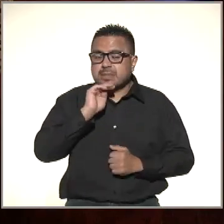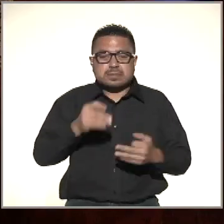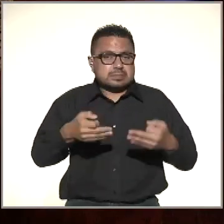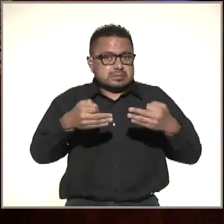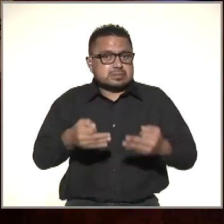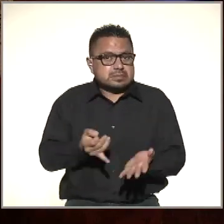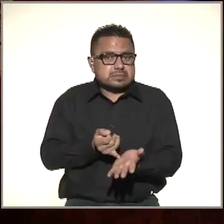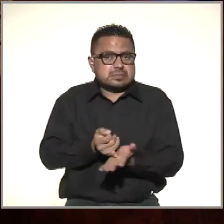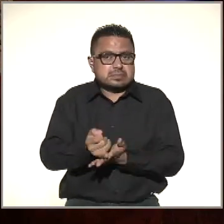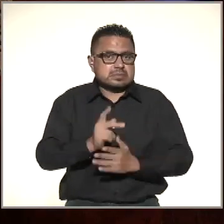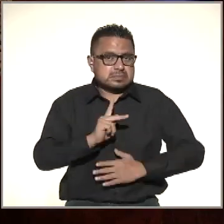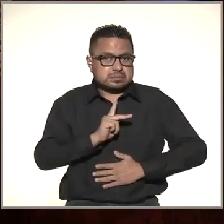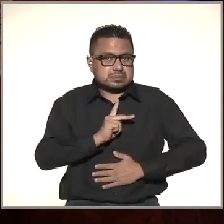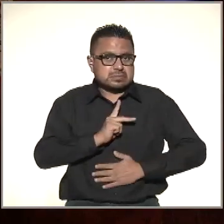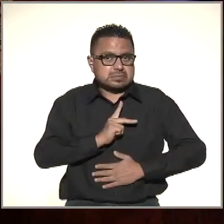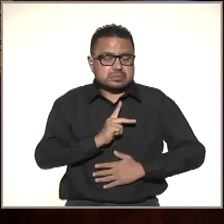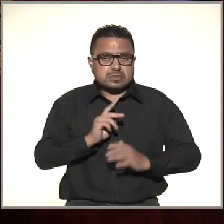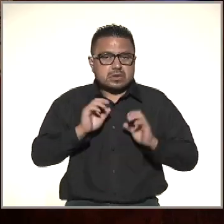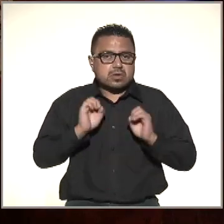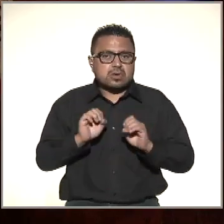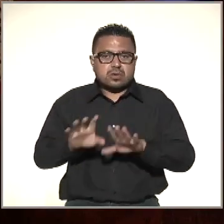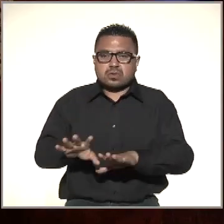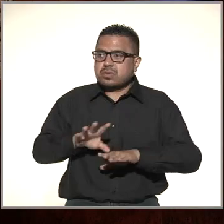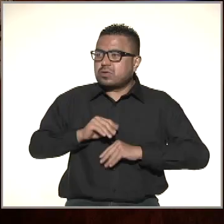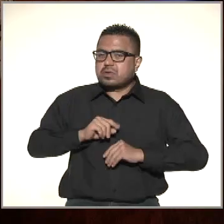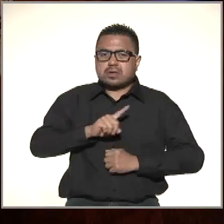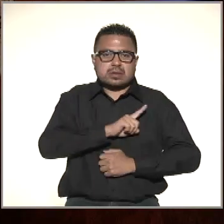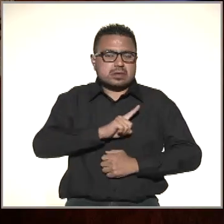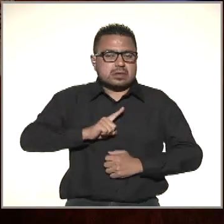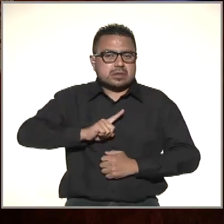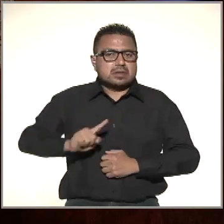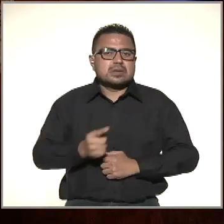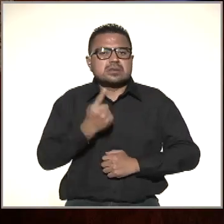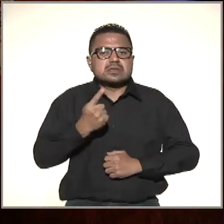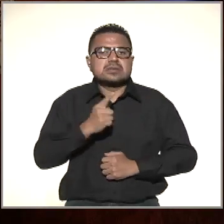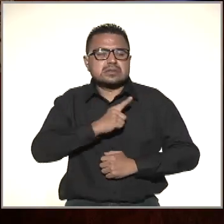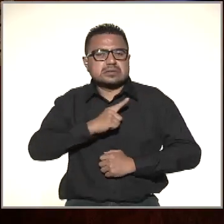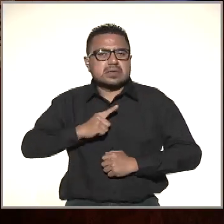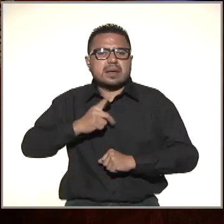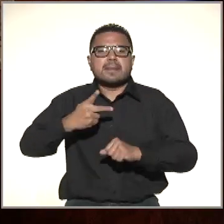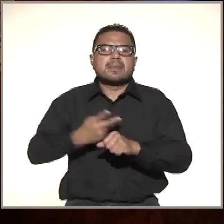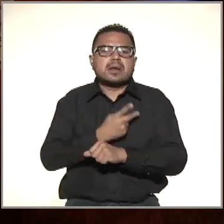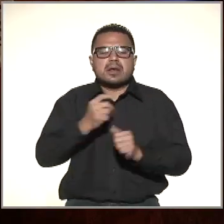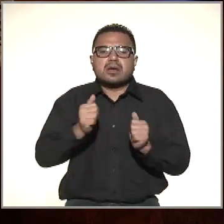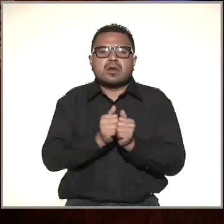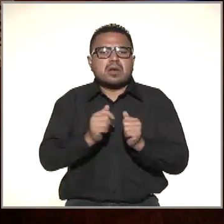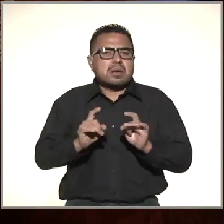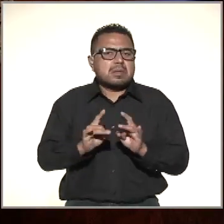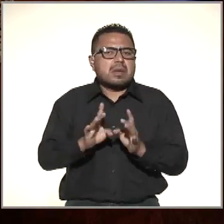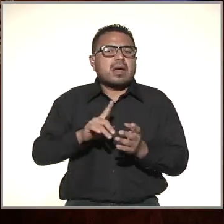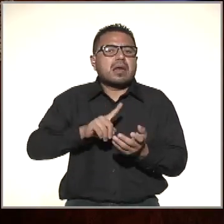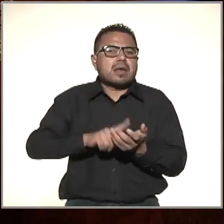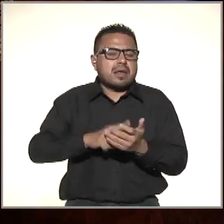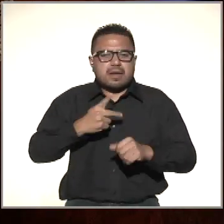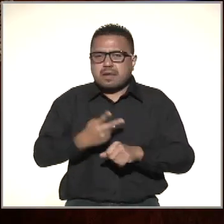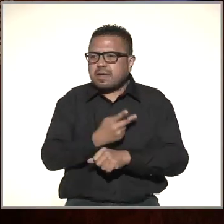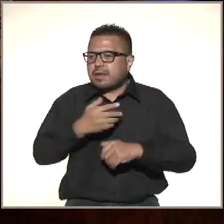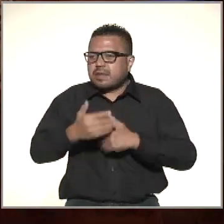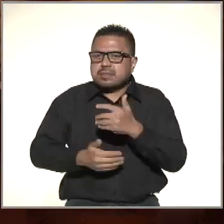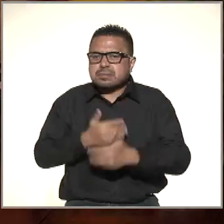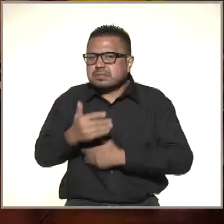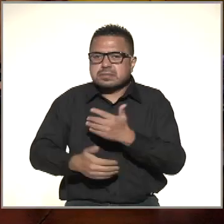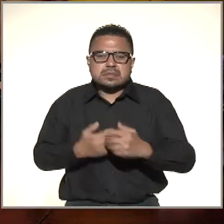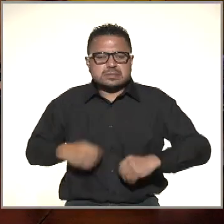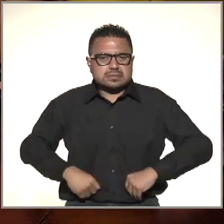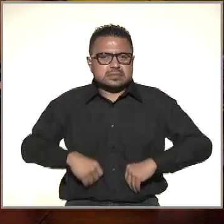una decisión propia o se asume como un deber ser que tiene que ocurrir en un momento determinado de la vida?